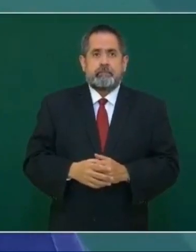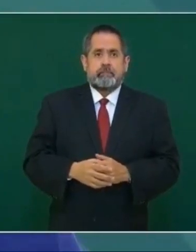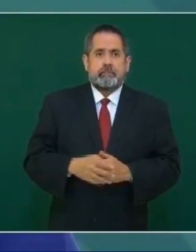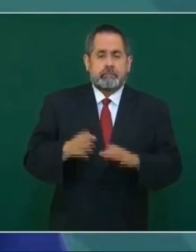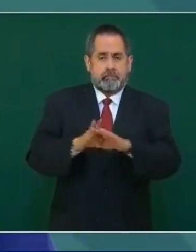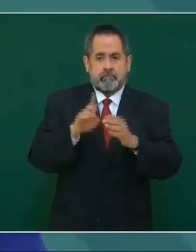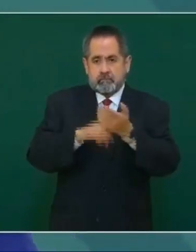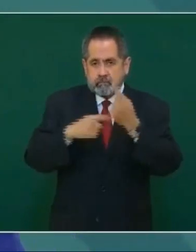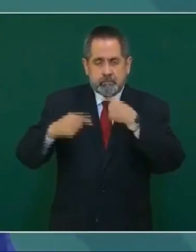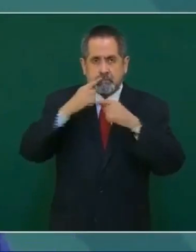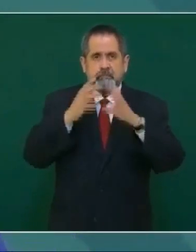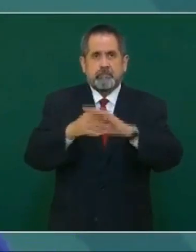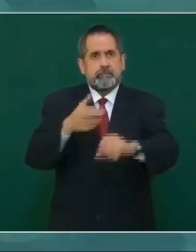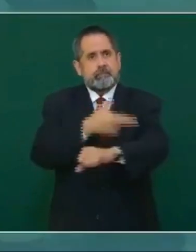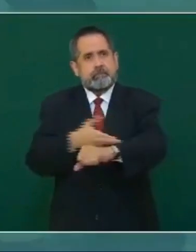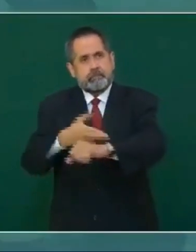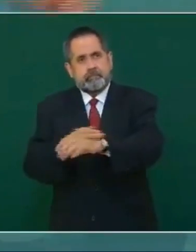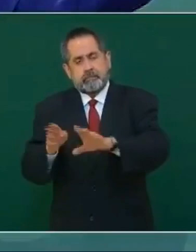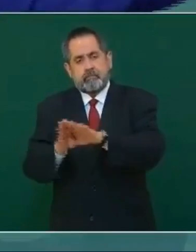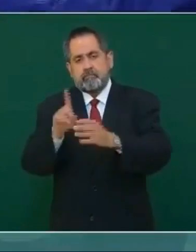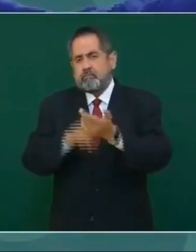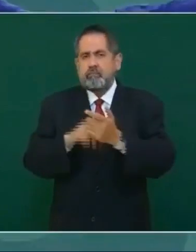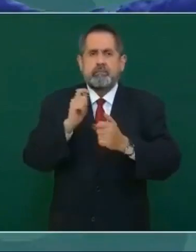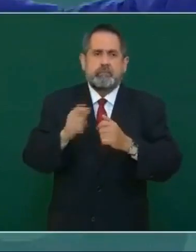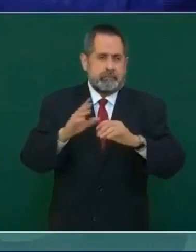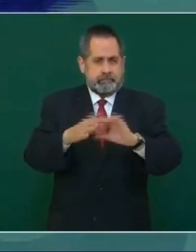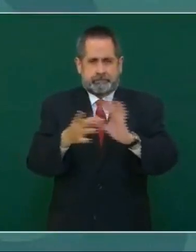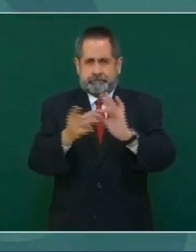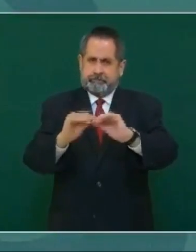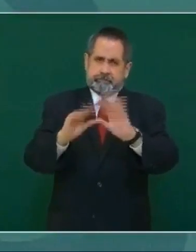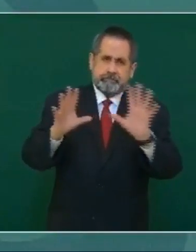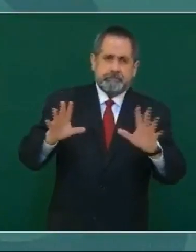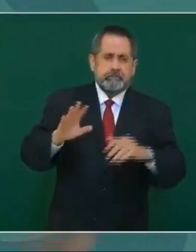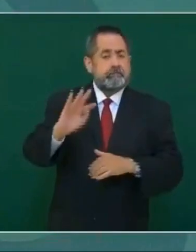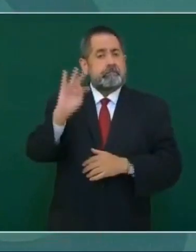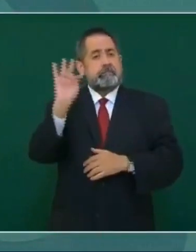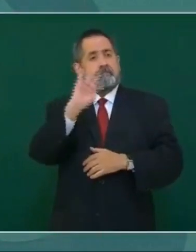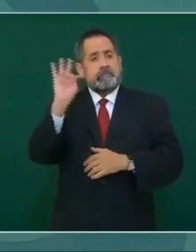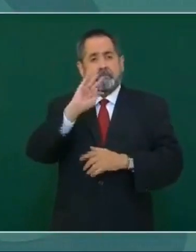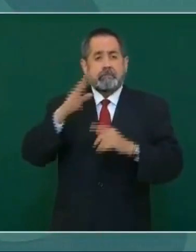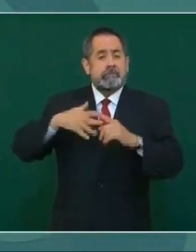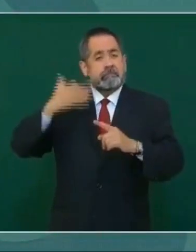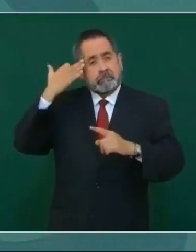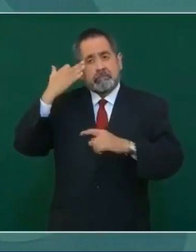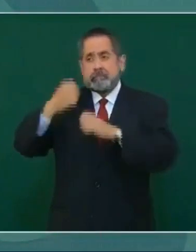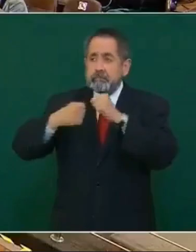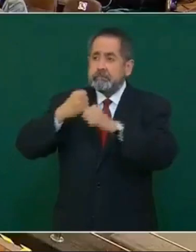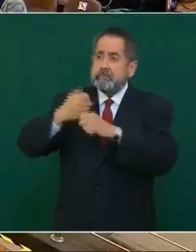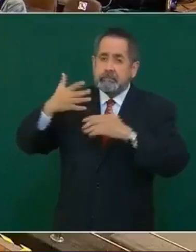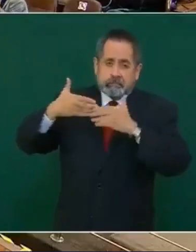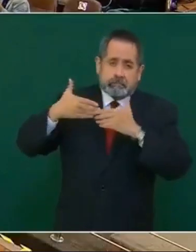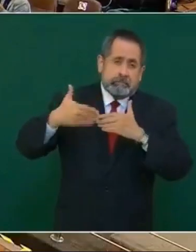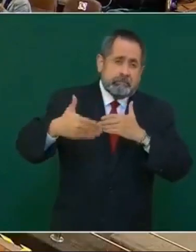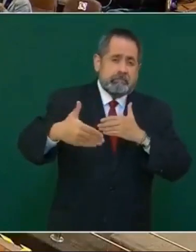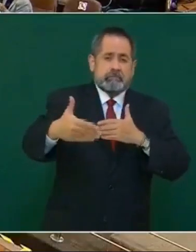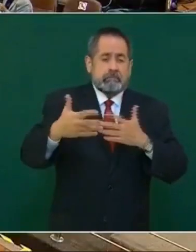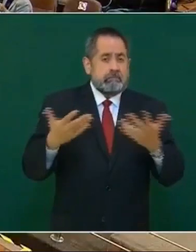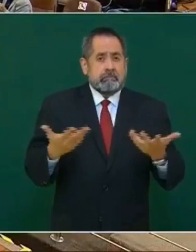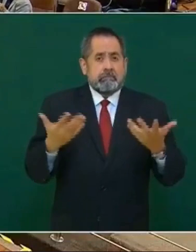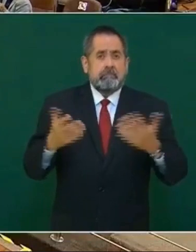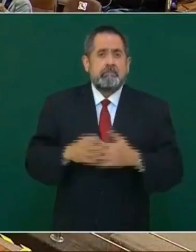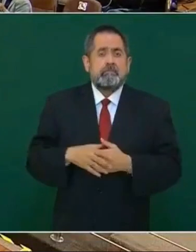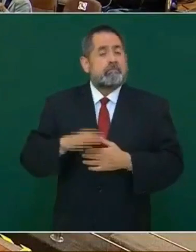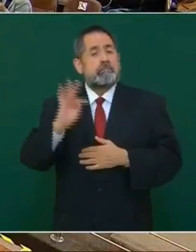Pero hay que aclarar esto, porque imagínense, pasa el tiempo y que